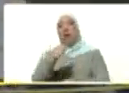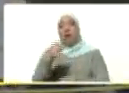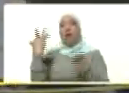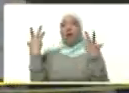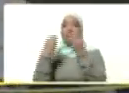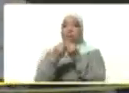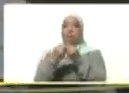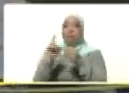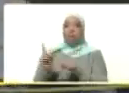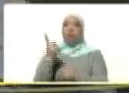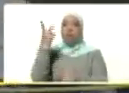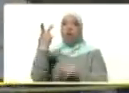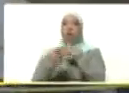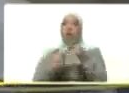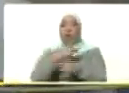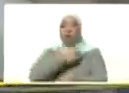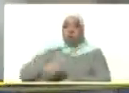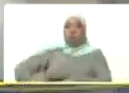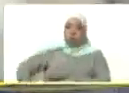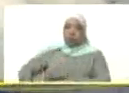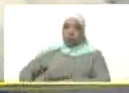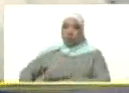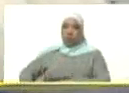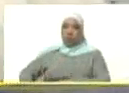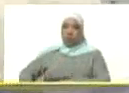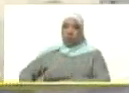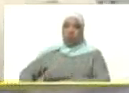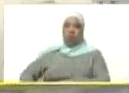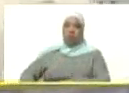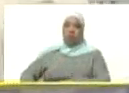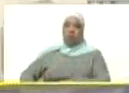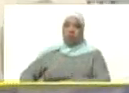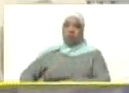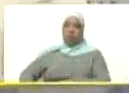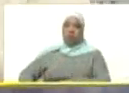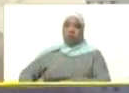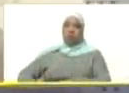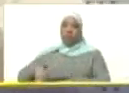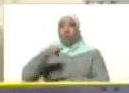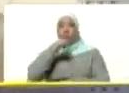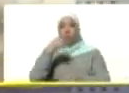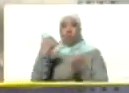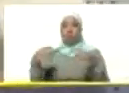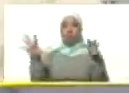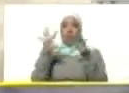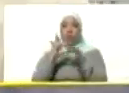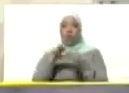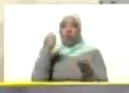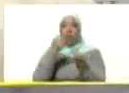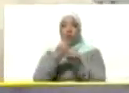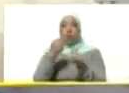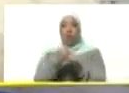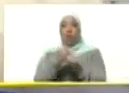compañeros primeros ministros, presidentes, cada vez más tenemos que estar unidos para la